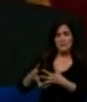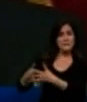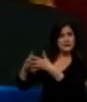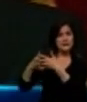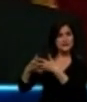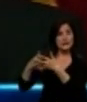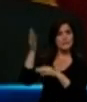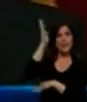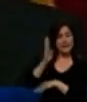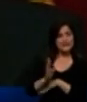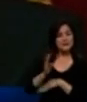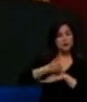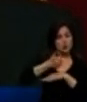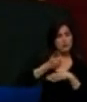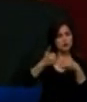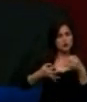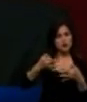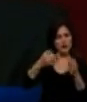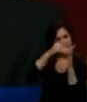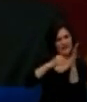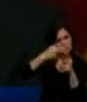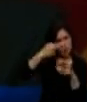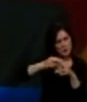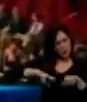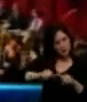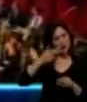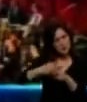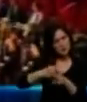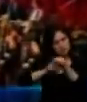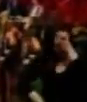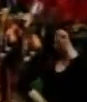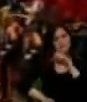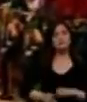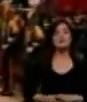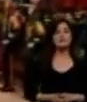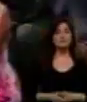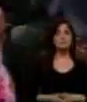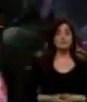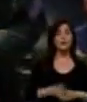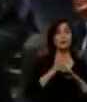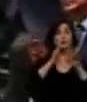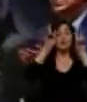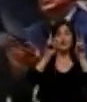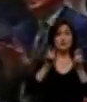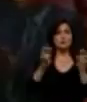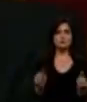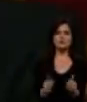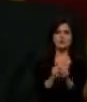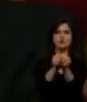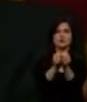justicia brasileña, que nos entregue la lista completa de los corruptos. El primer mandatario hizo también un llamado a la